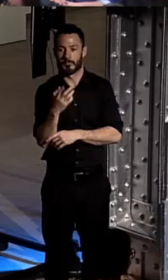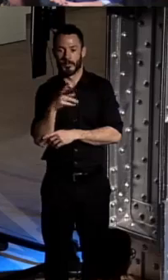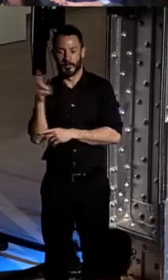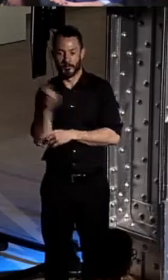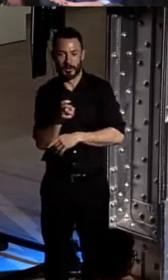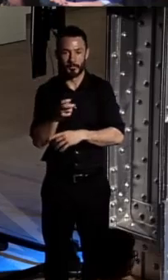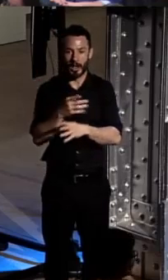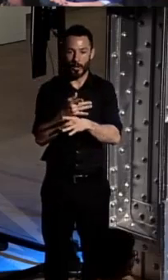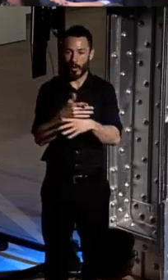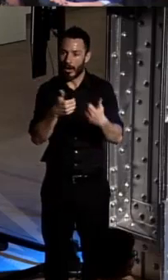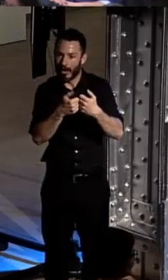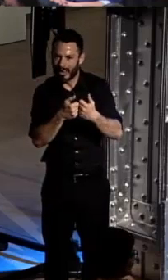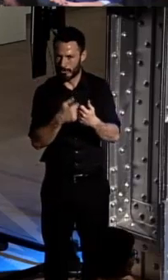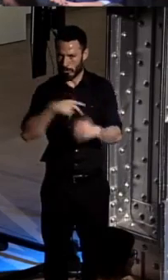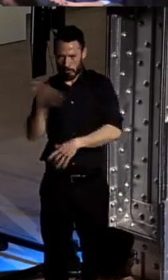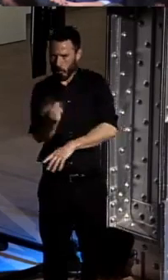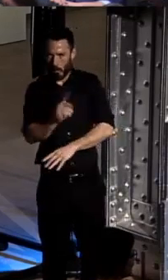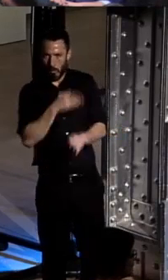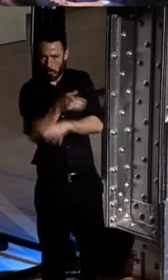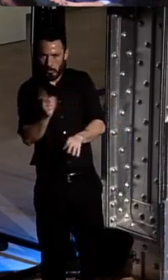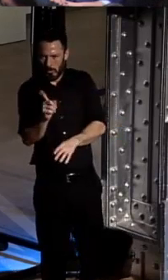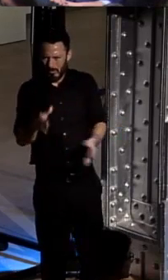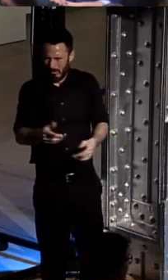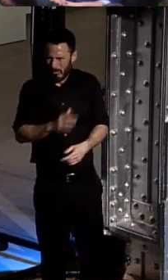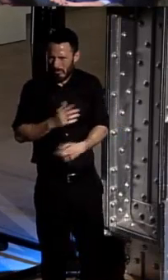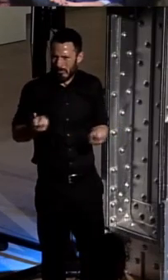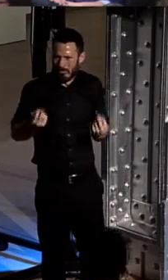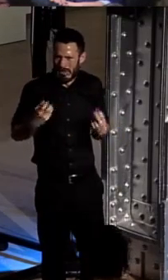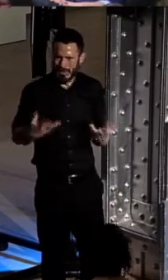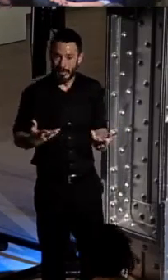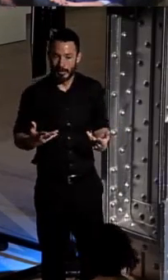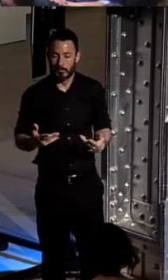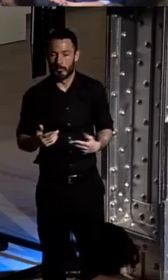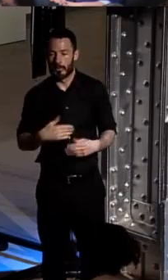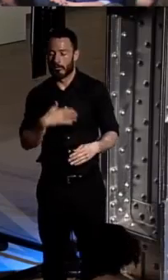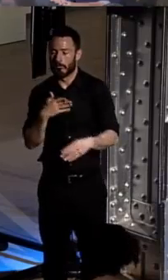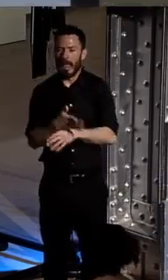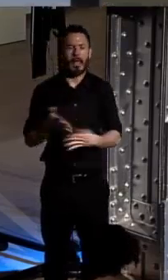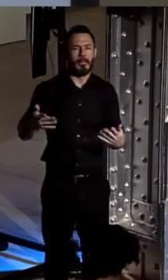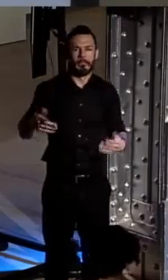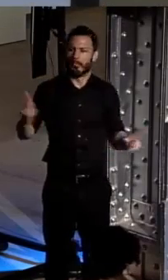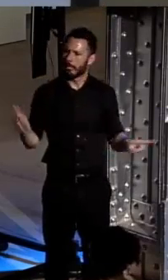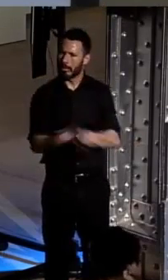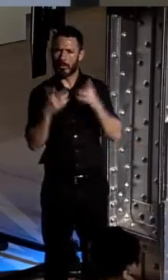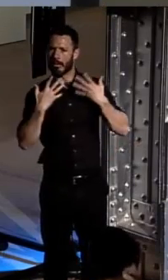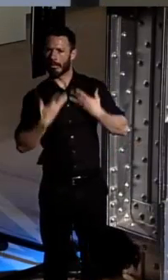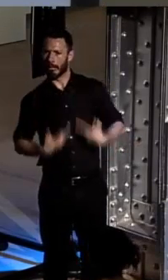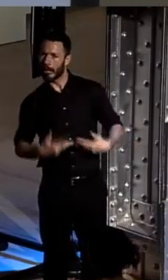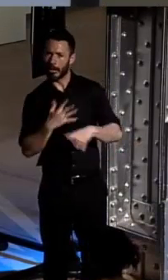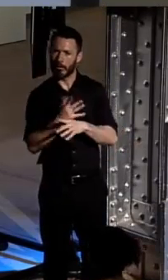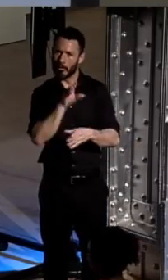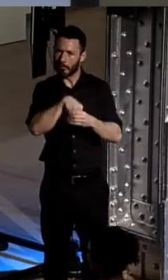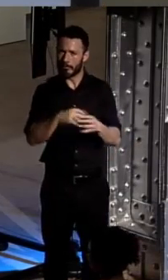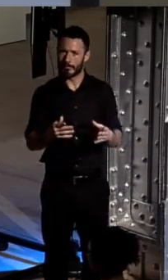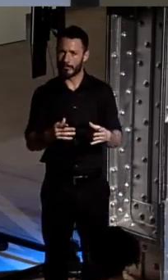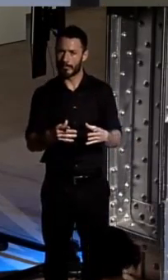con el que estaba atrás, me decían, no vengo ni loco, o sea, es un infierno, y sin embargo uno dice, va, lo hago, relaja, juega, y uno encuentra